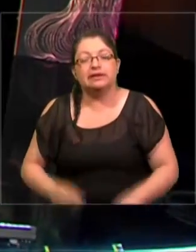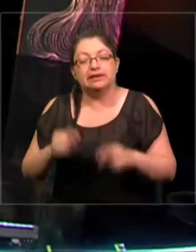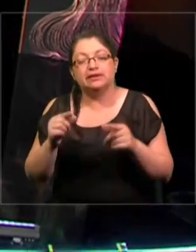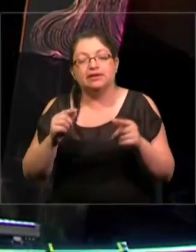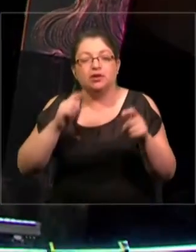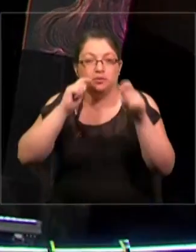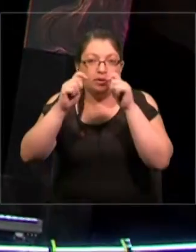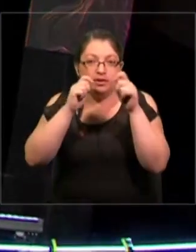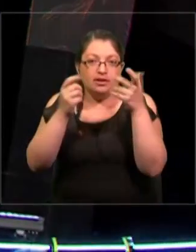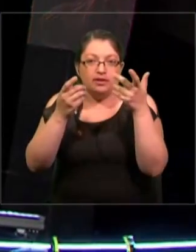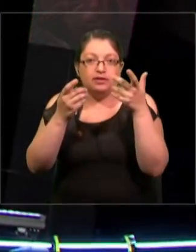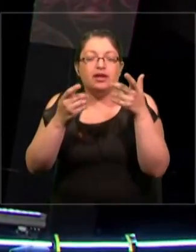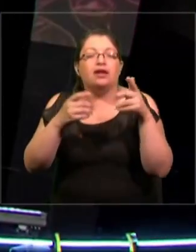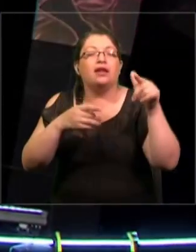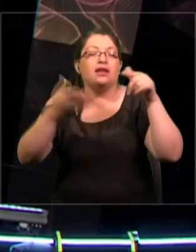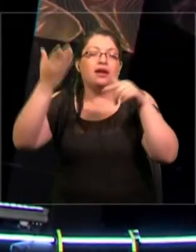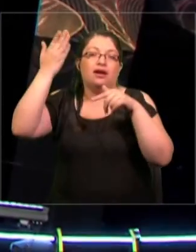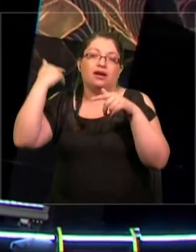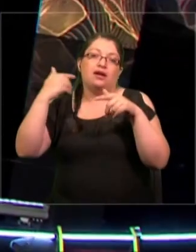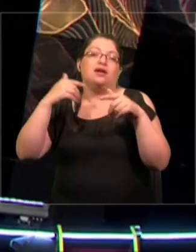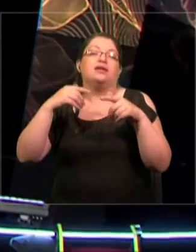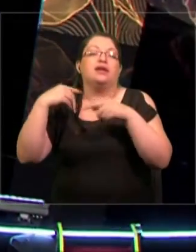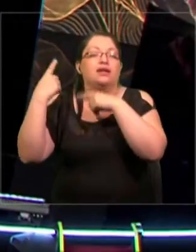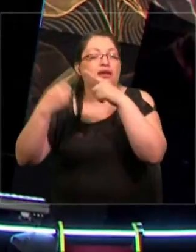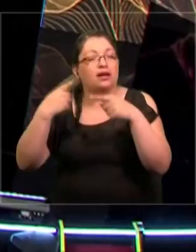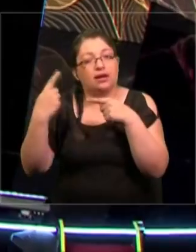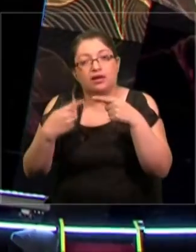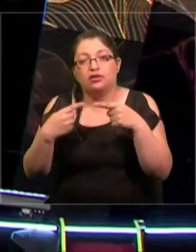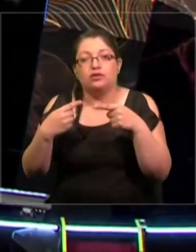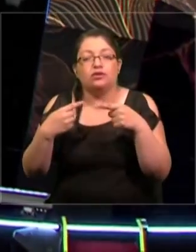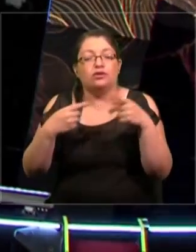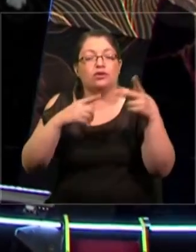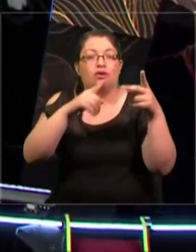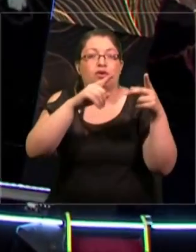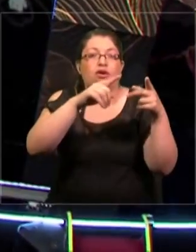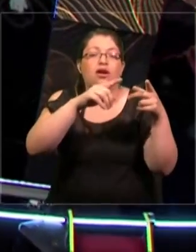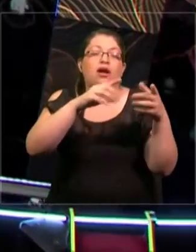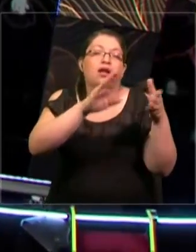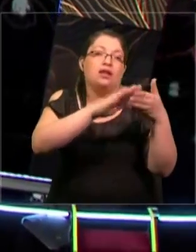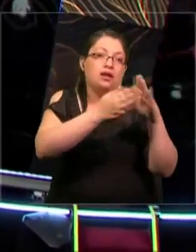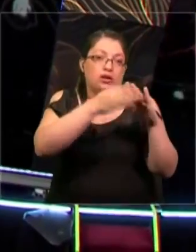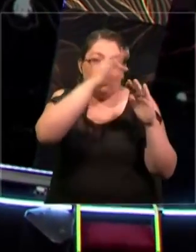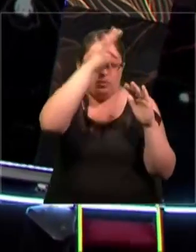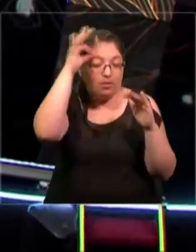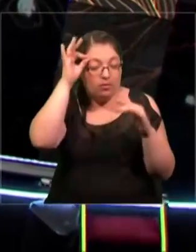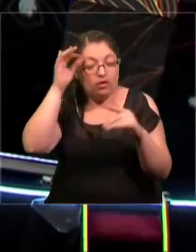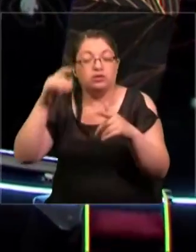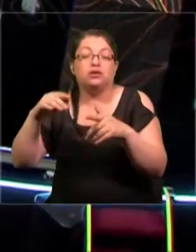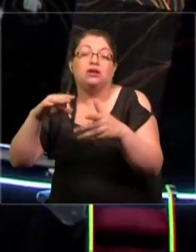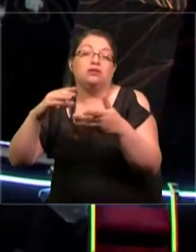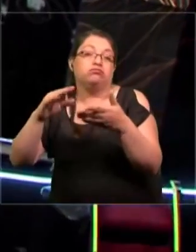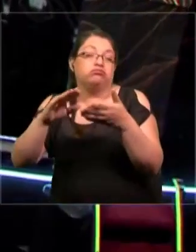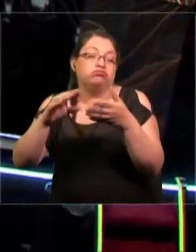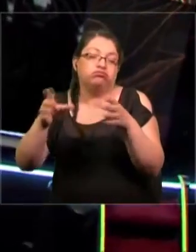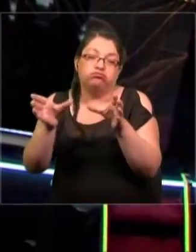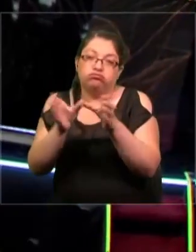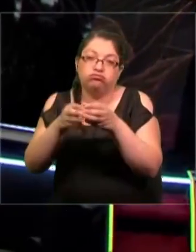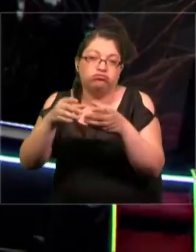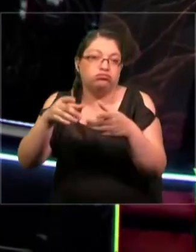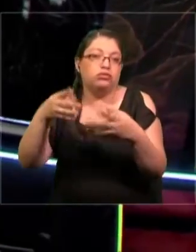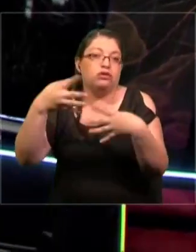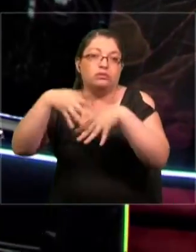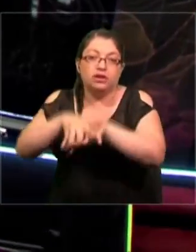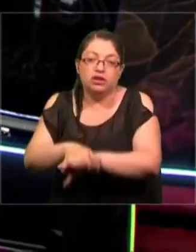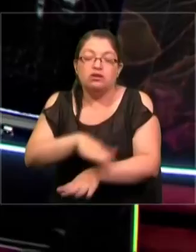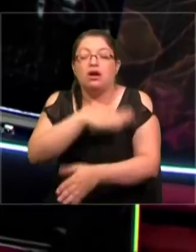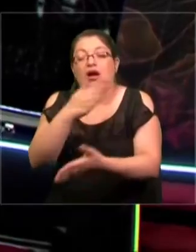comprometida desde la historia del pueblo mapuche, desde la triste y desconocida historia del pueblo mestizo, hasta los problemas de hoy que se